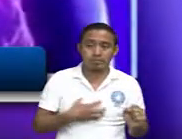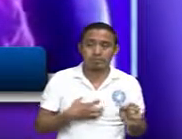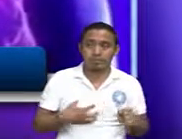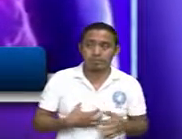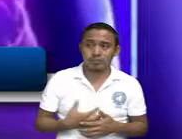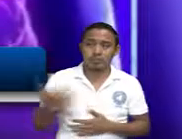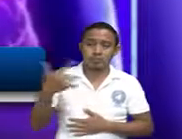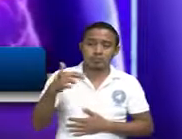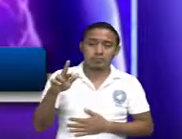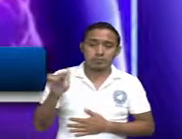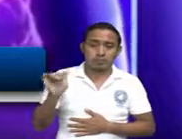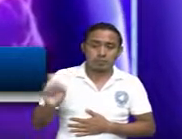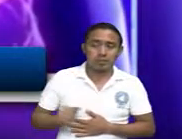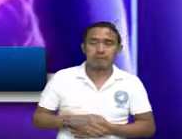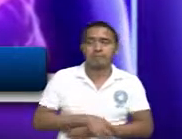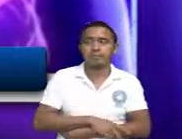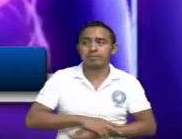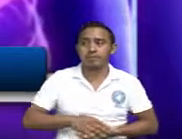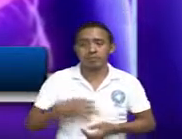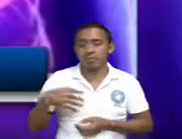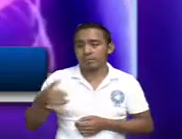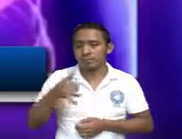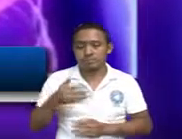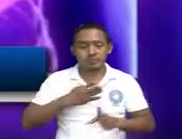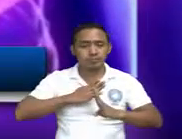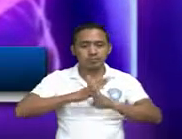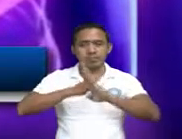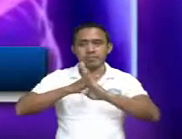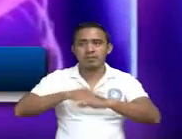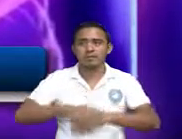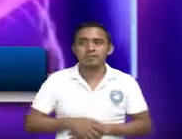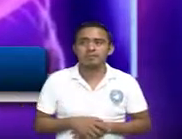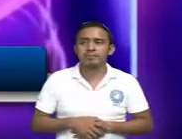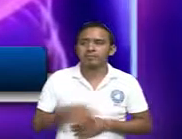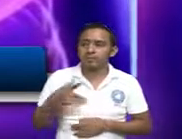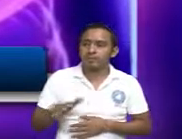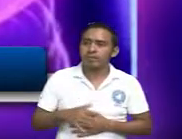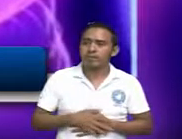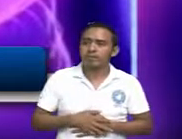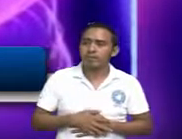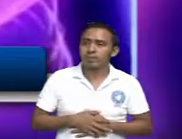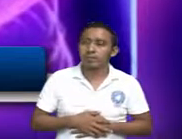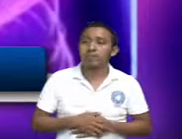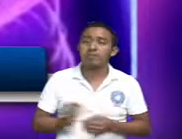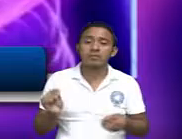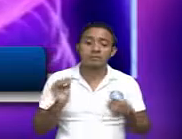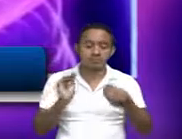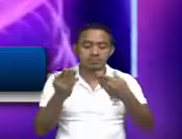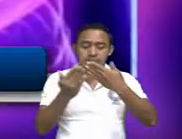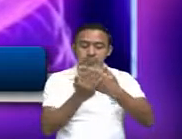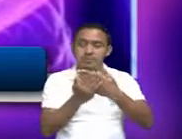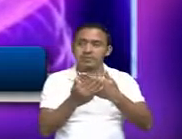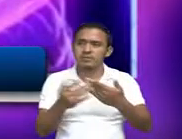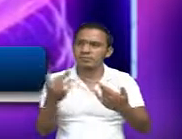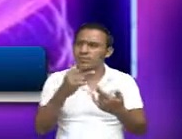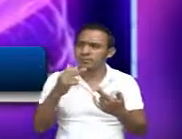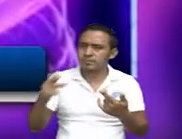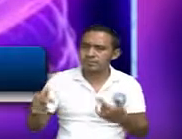llevemos al hígado, mayor daño. Y el alcohol, pues hay que disminuirlo totalmente. ¿Los cuidados cuando ustedes ponen esas bandas son iguales